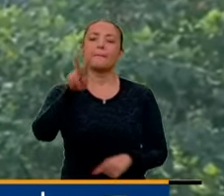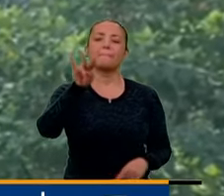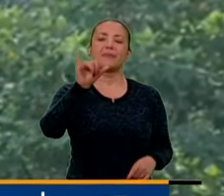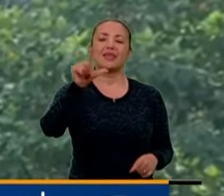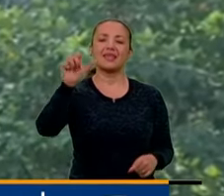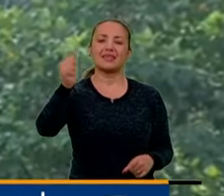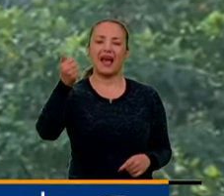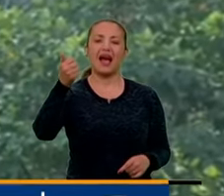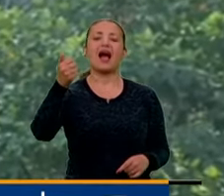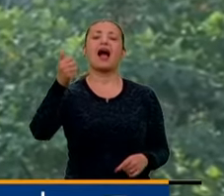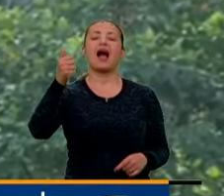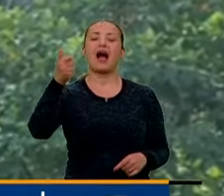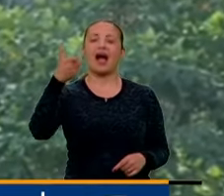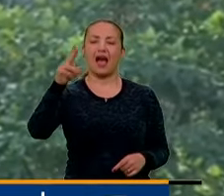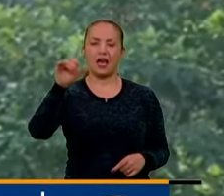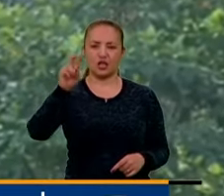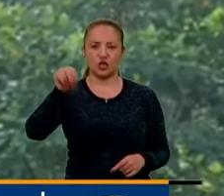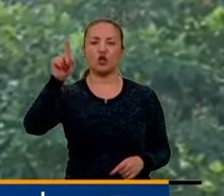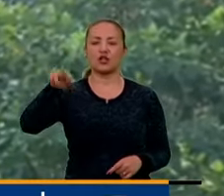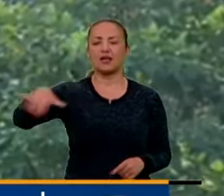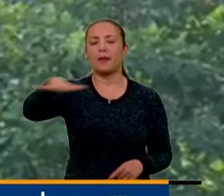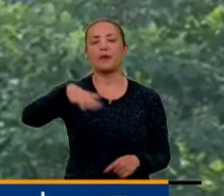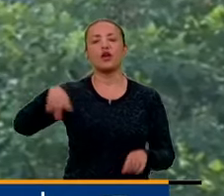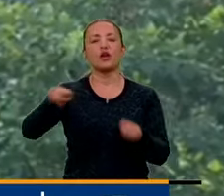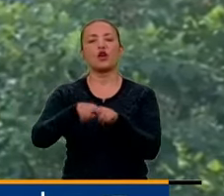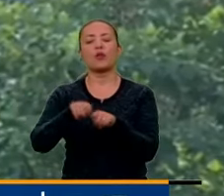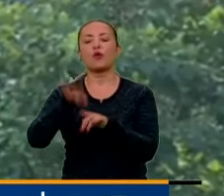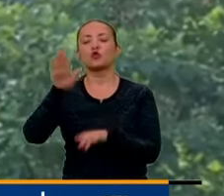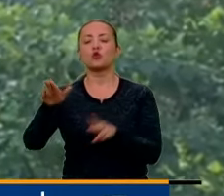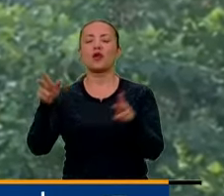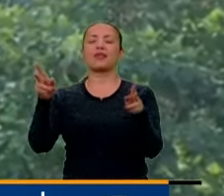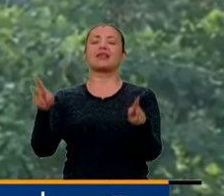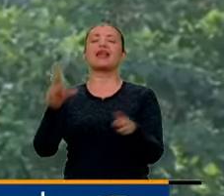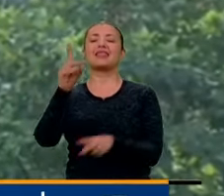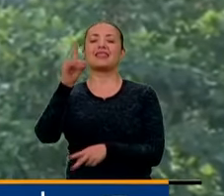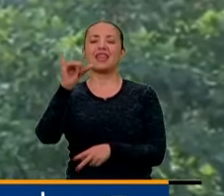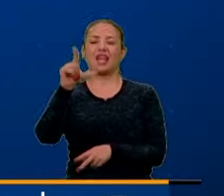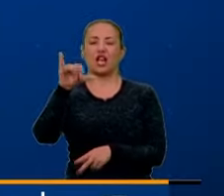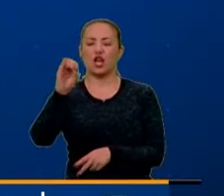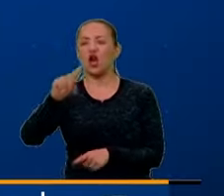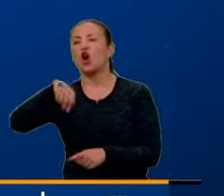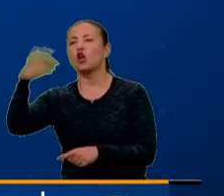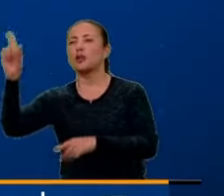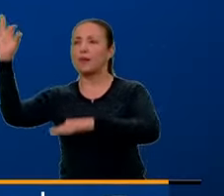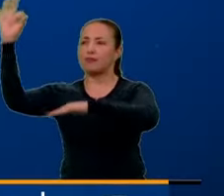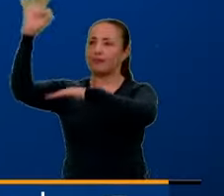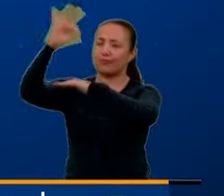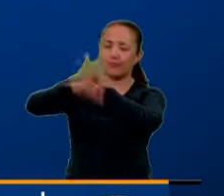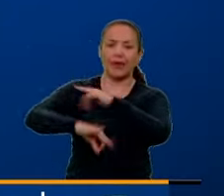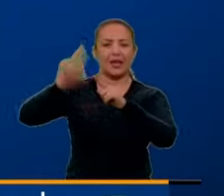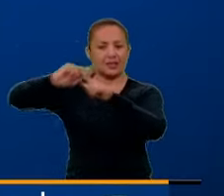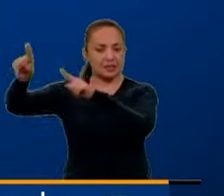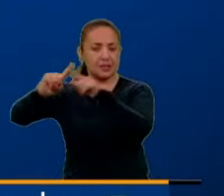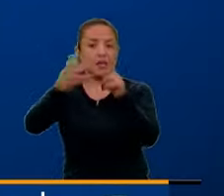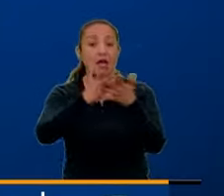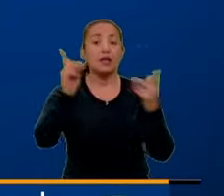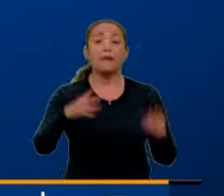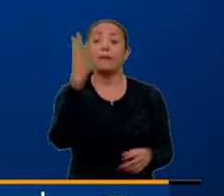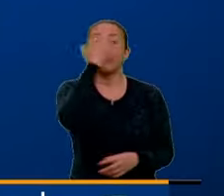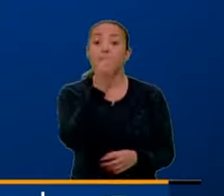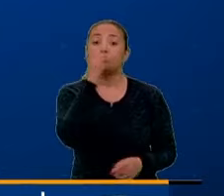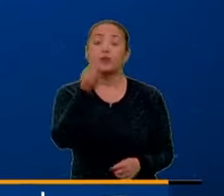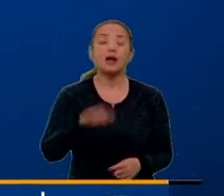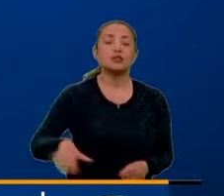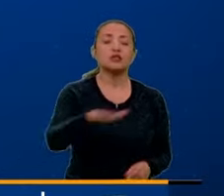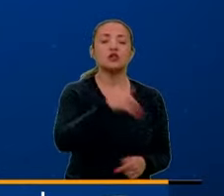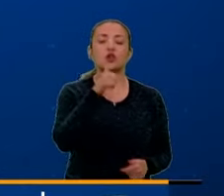también lugares muy famosos como el Salto del Indio, tenemos donde se oculta el sol. Otro de los encantos son el Parque Natural